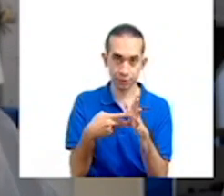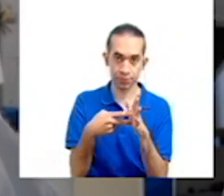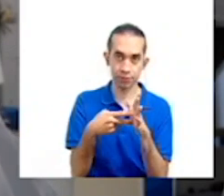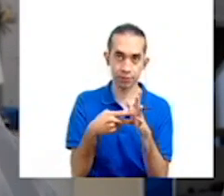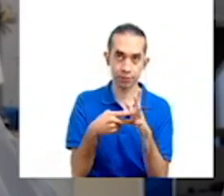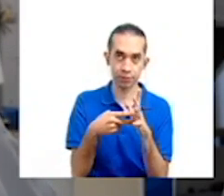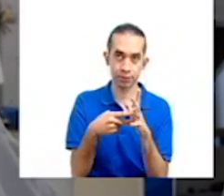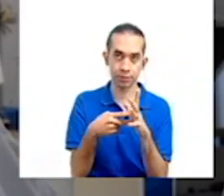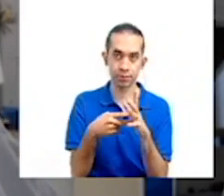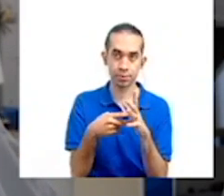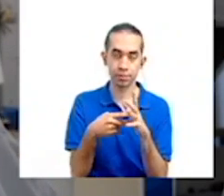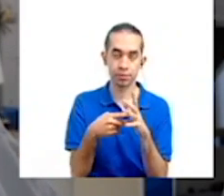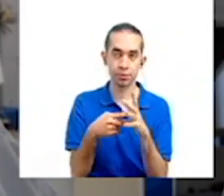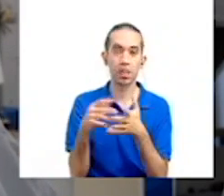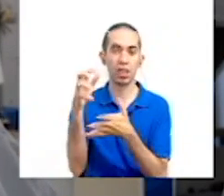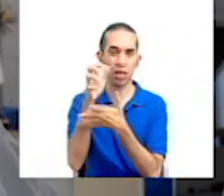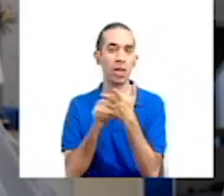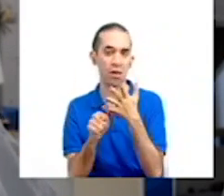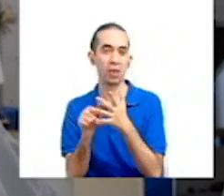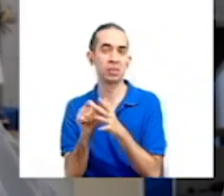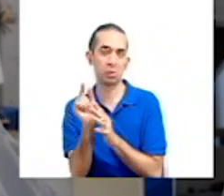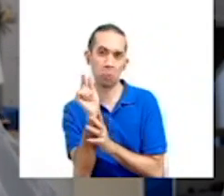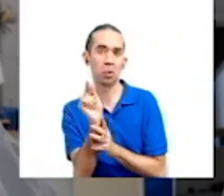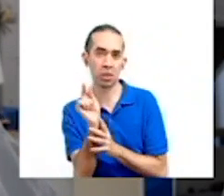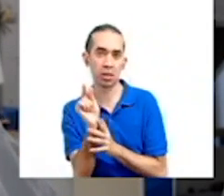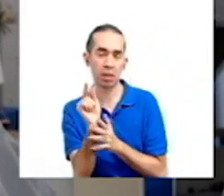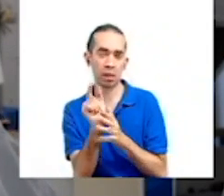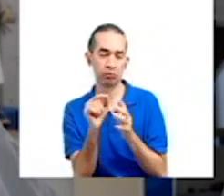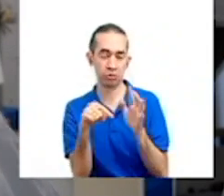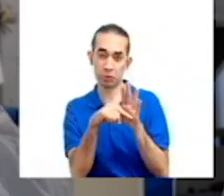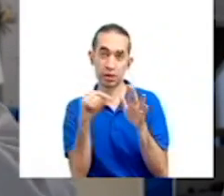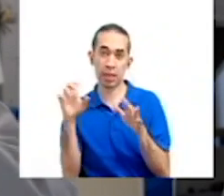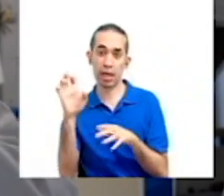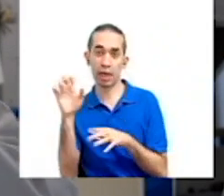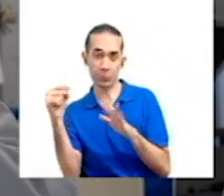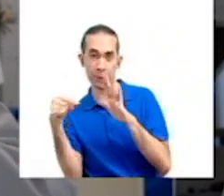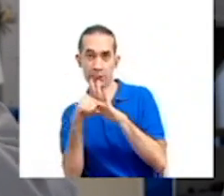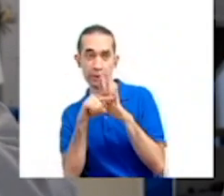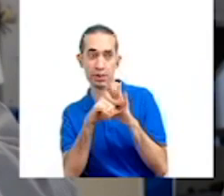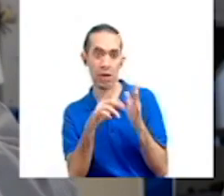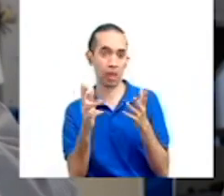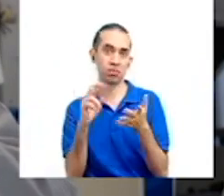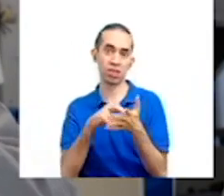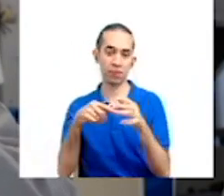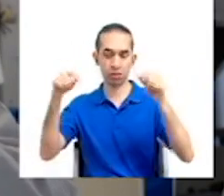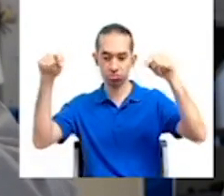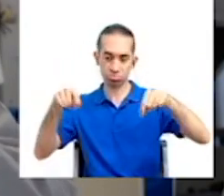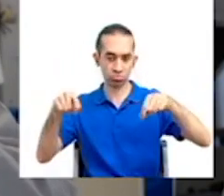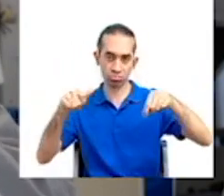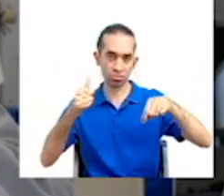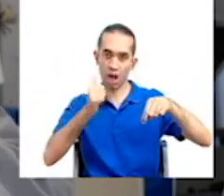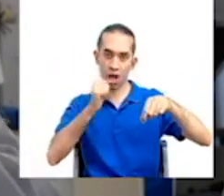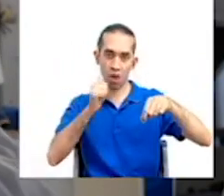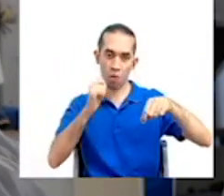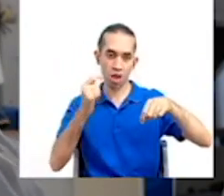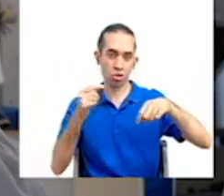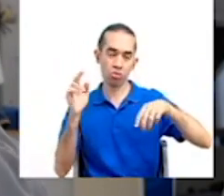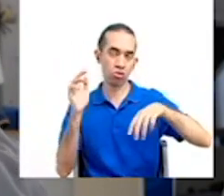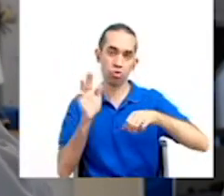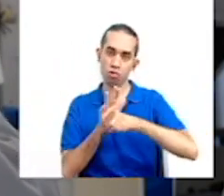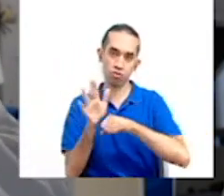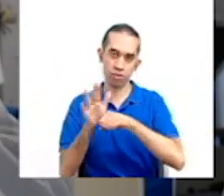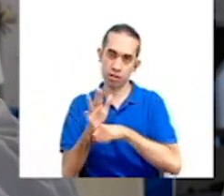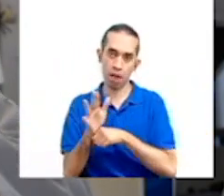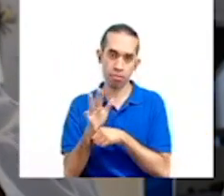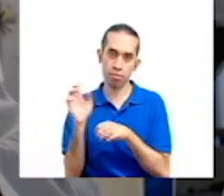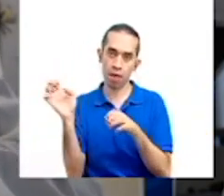covalente, si yo meto los cables acá, no va a conducir electricidad y por lo tanto el bombillo no se va a encender.